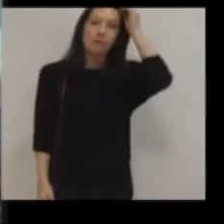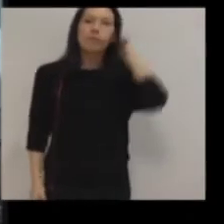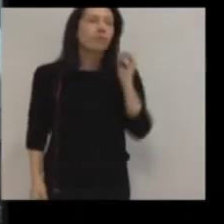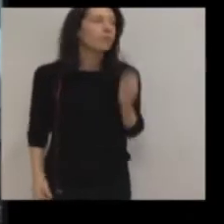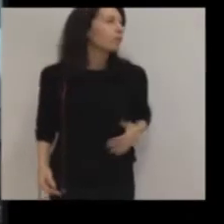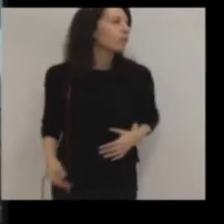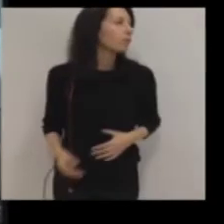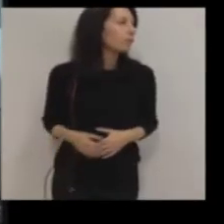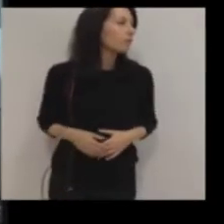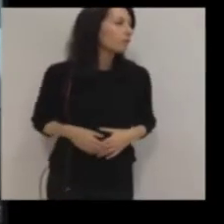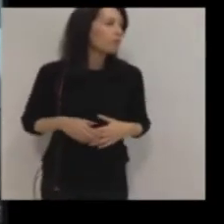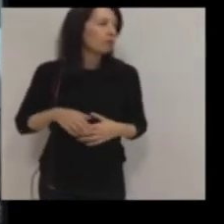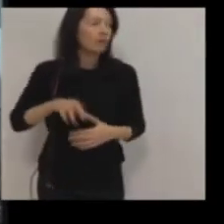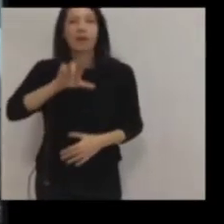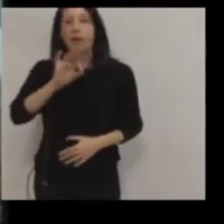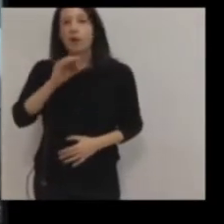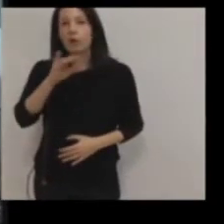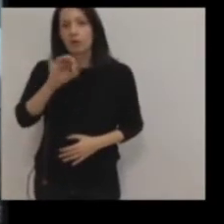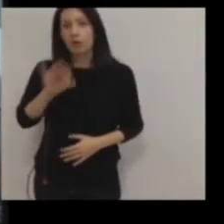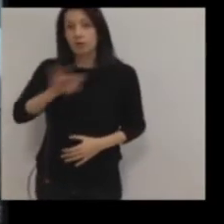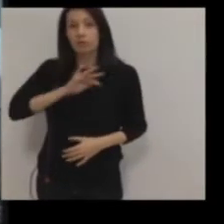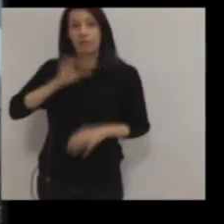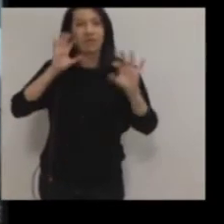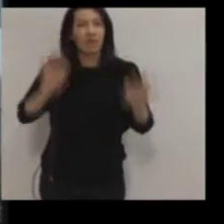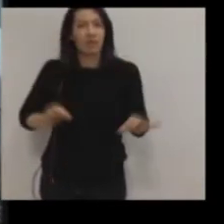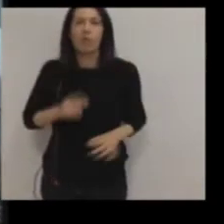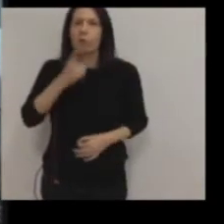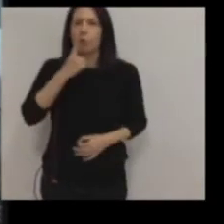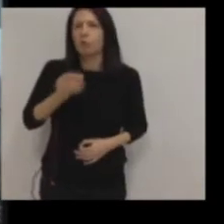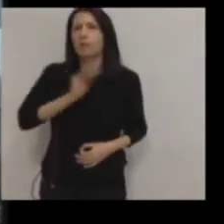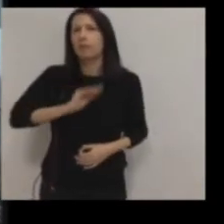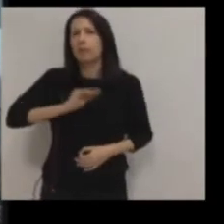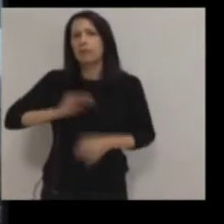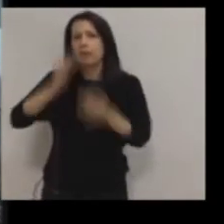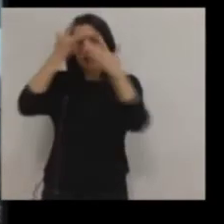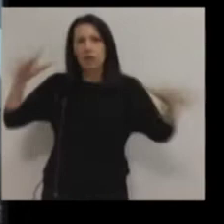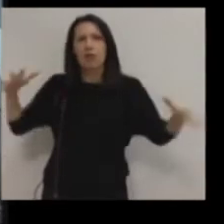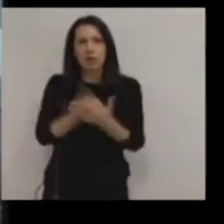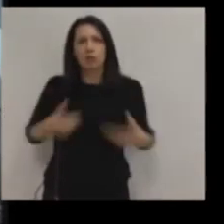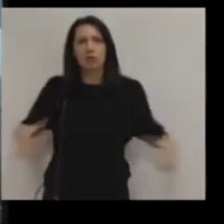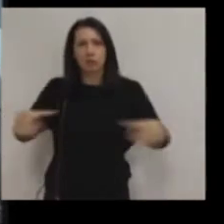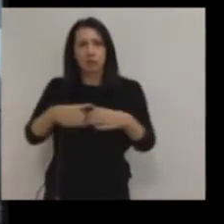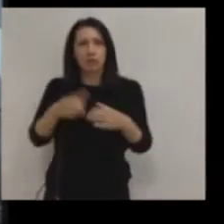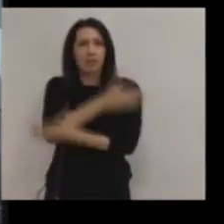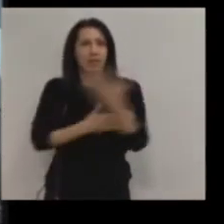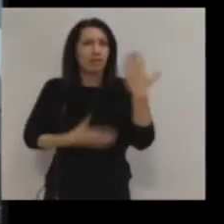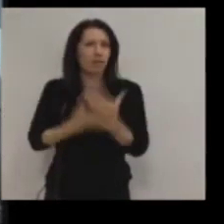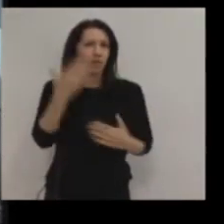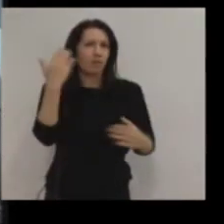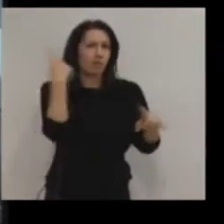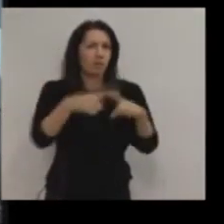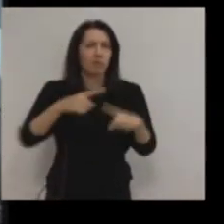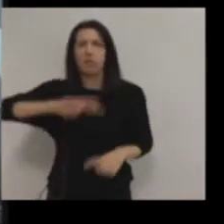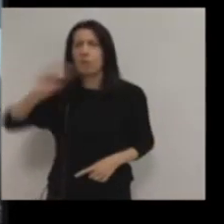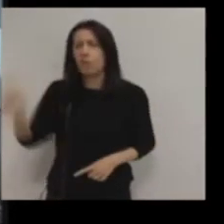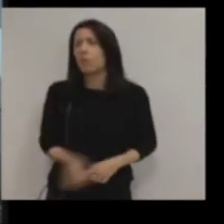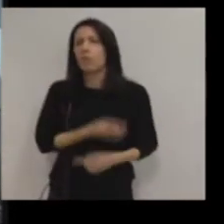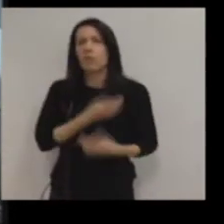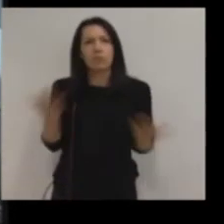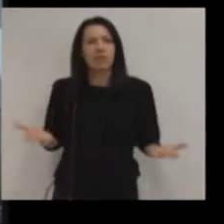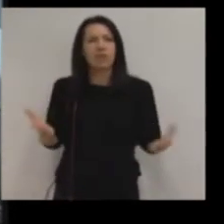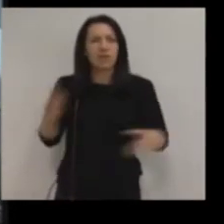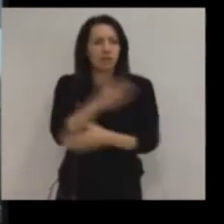Hombre, yo creo que es muy difícil concienciar a todos los colectivos porque además la discapacidad tiene carácter multidisciplinar, abarca